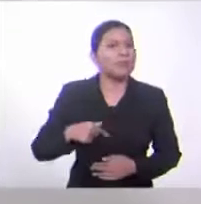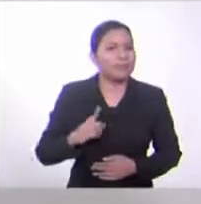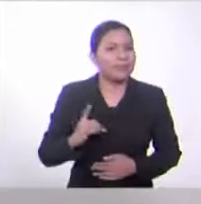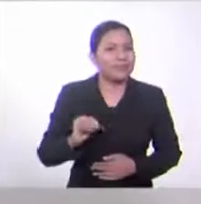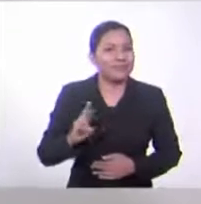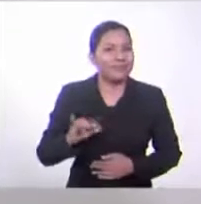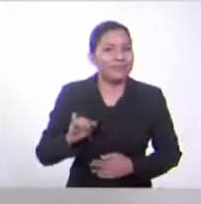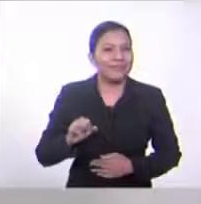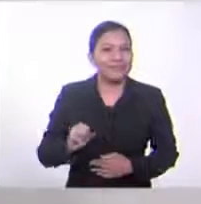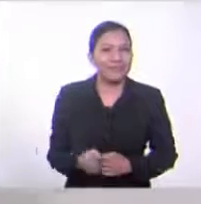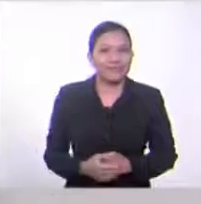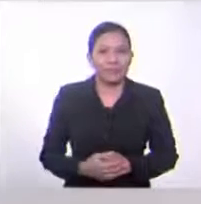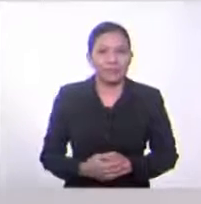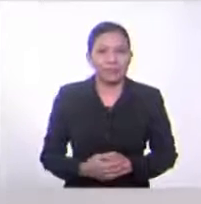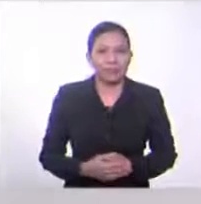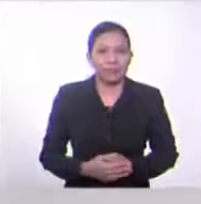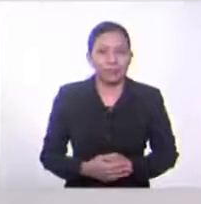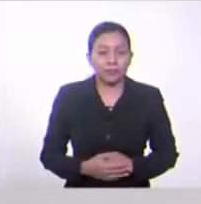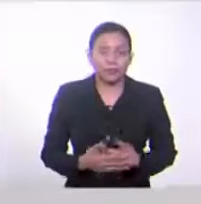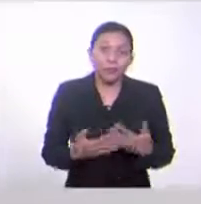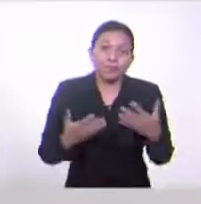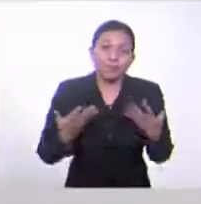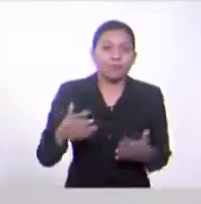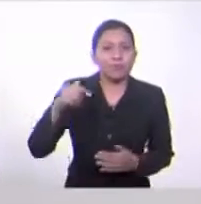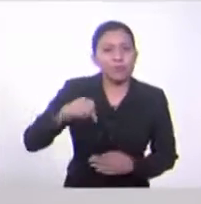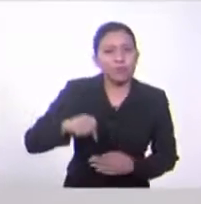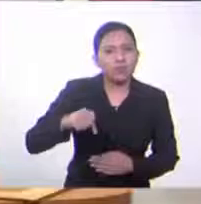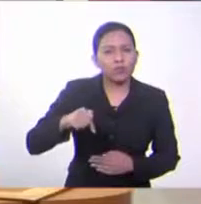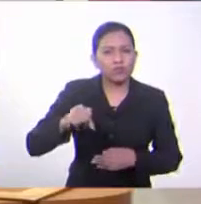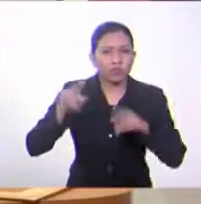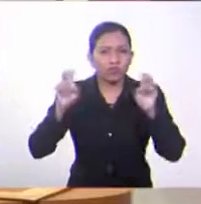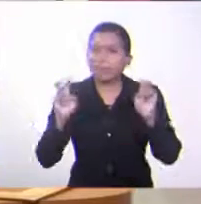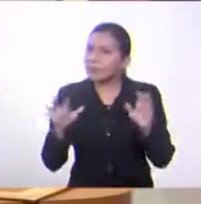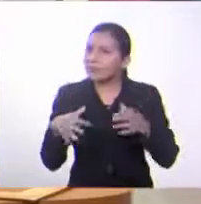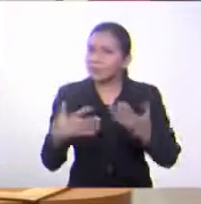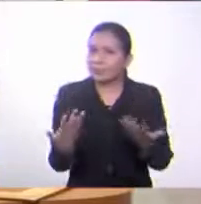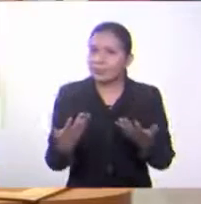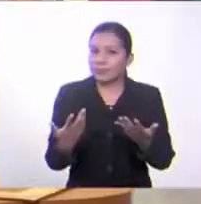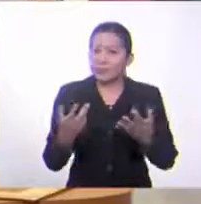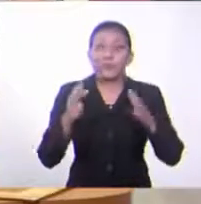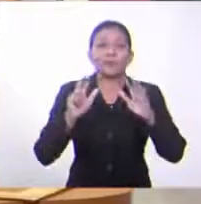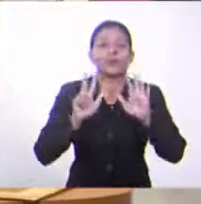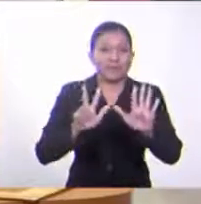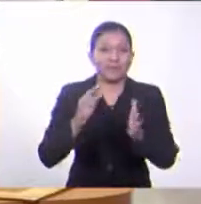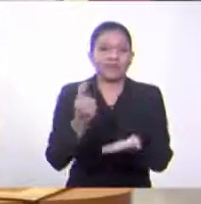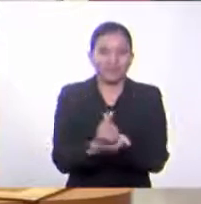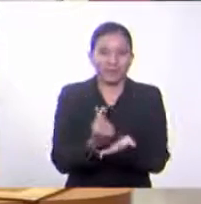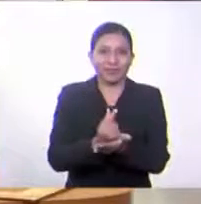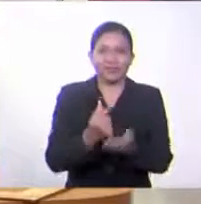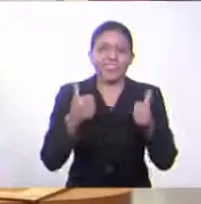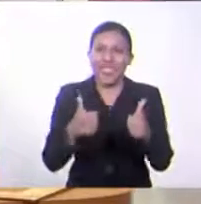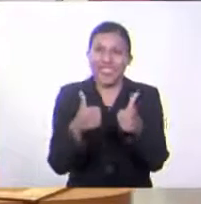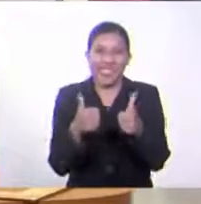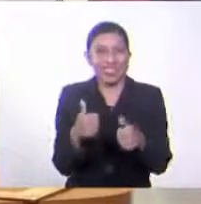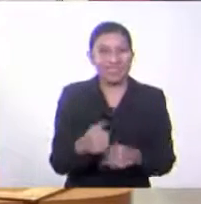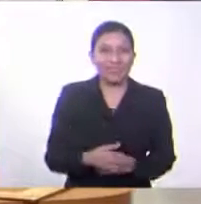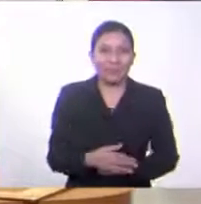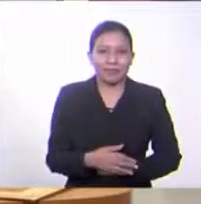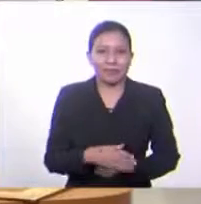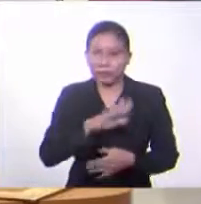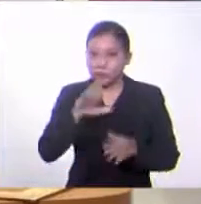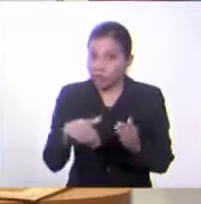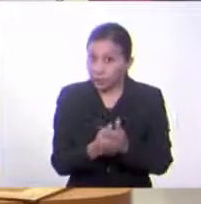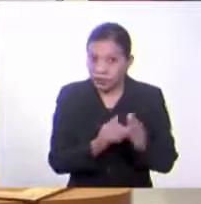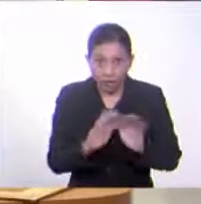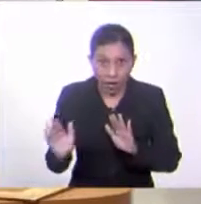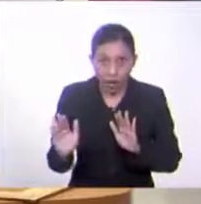Ochoa. Y vamos a trabajar, Anita, octavo grado. Octavo grado. ¿Todos listos